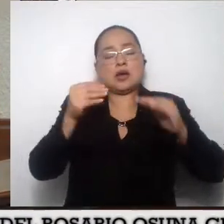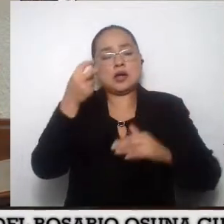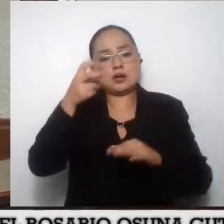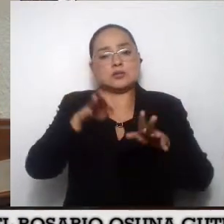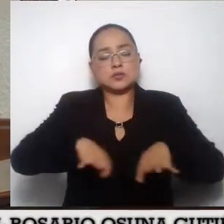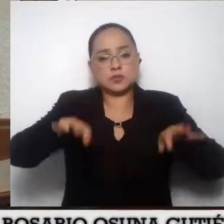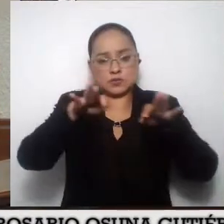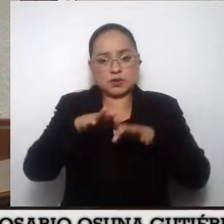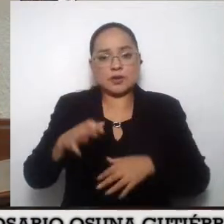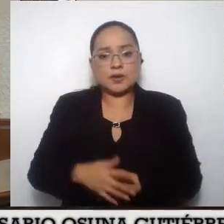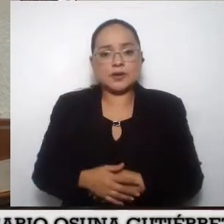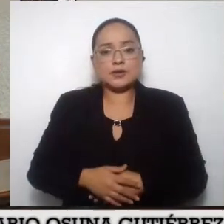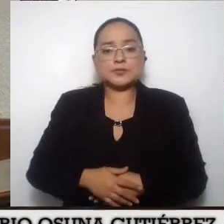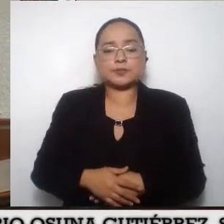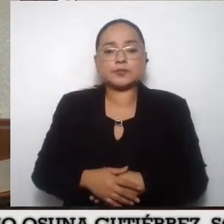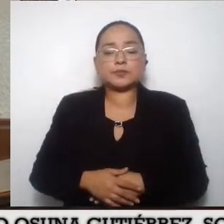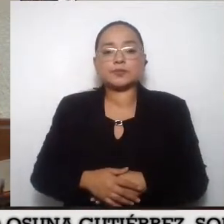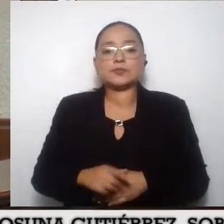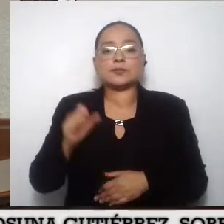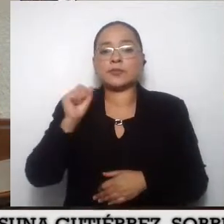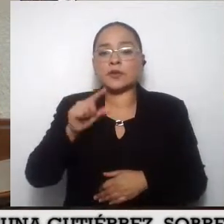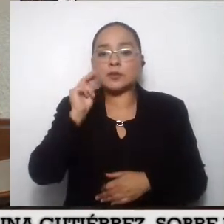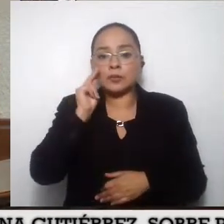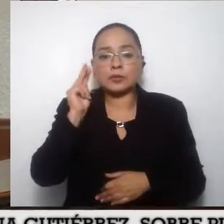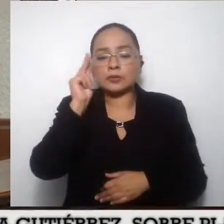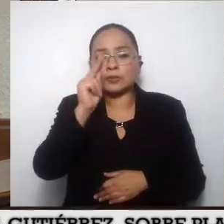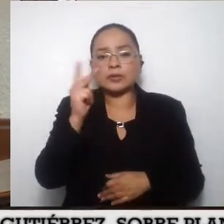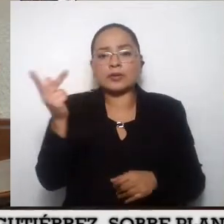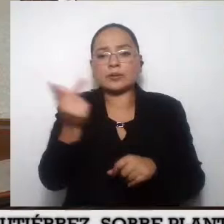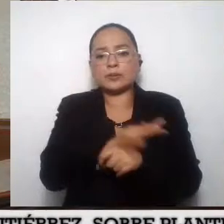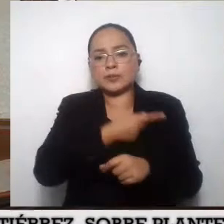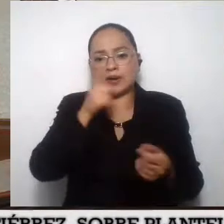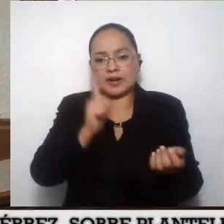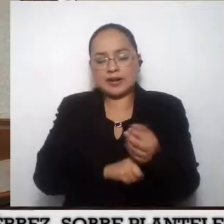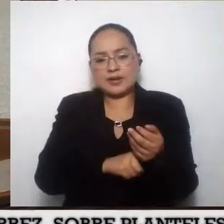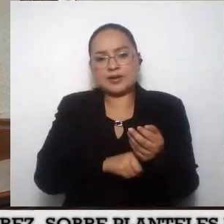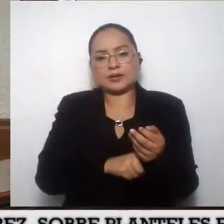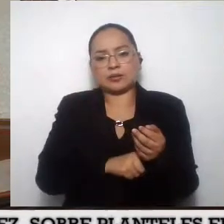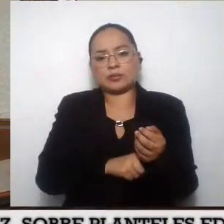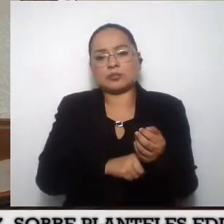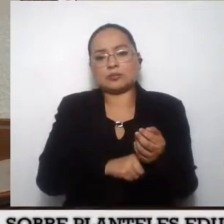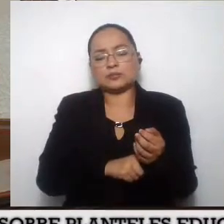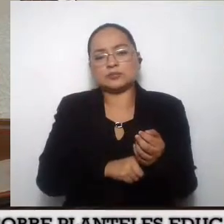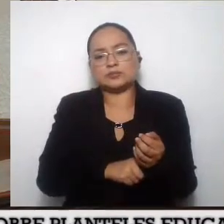podemos observar cómo se encuentra la techumbre.